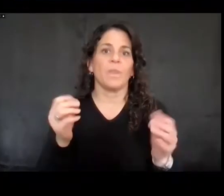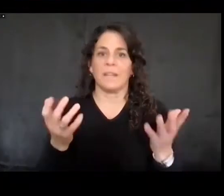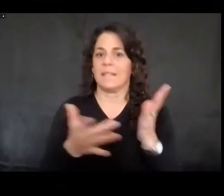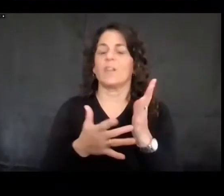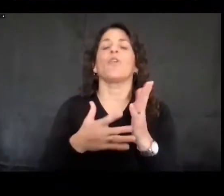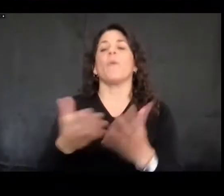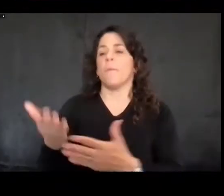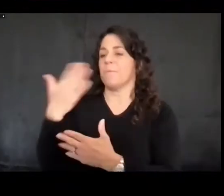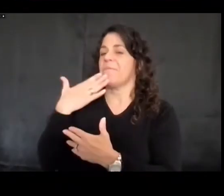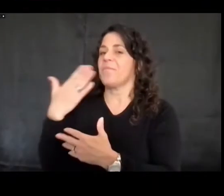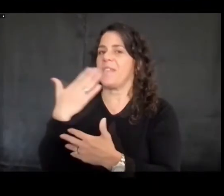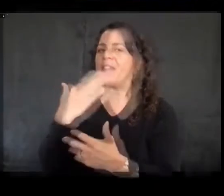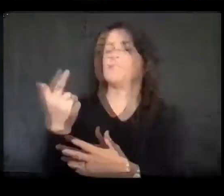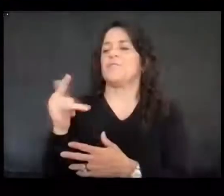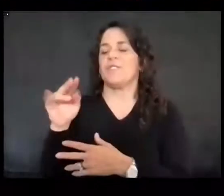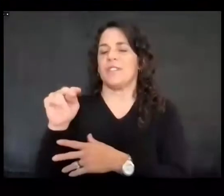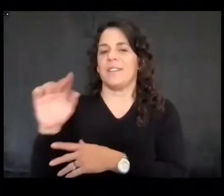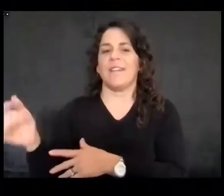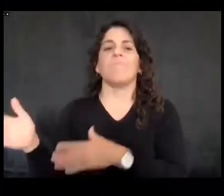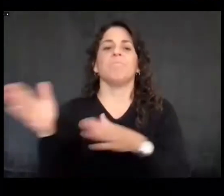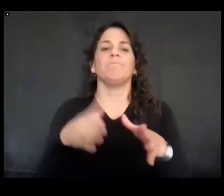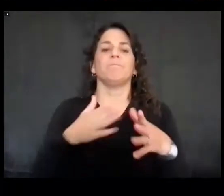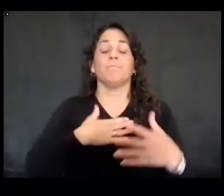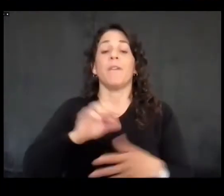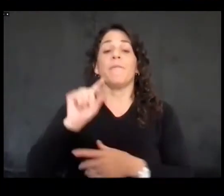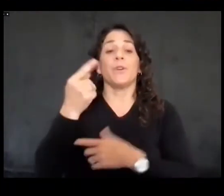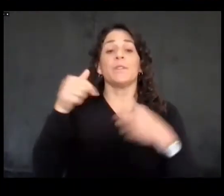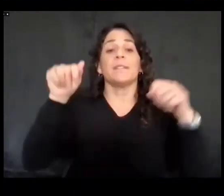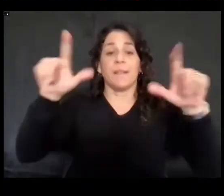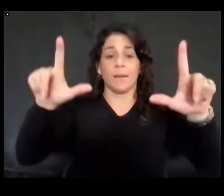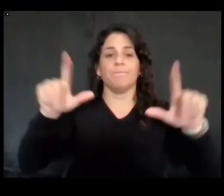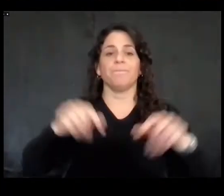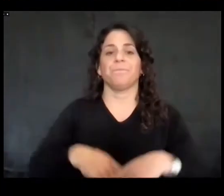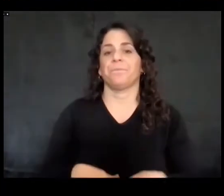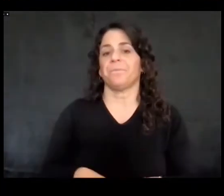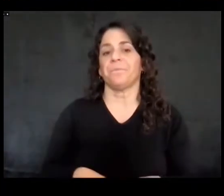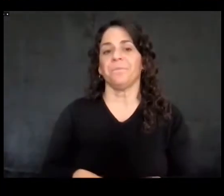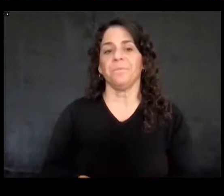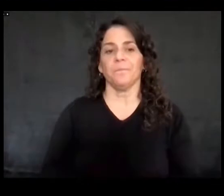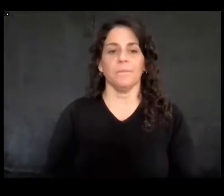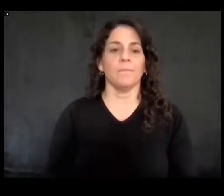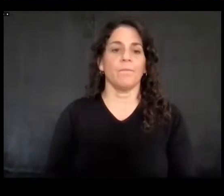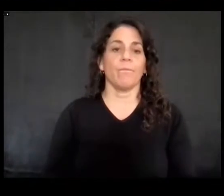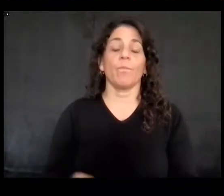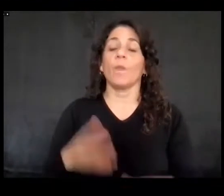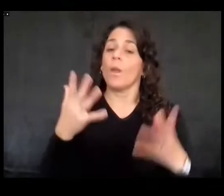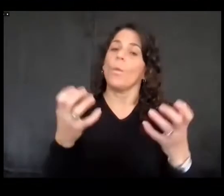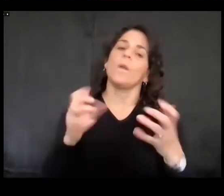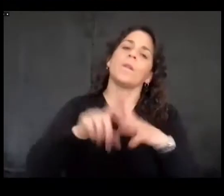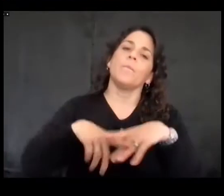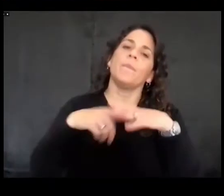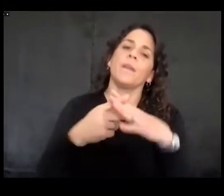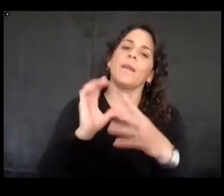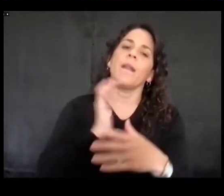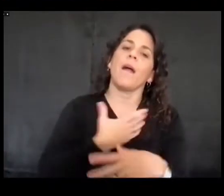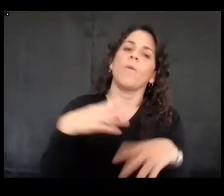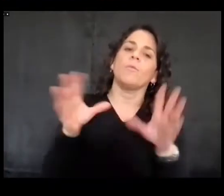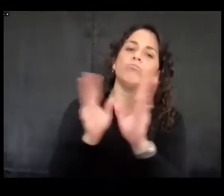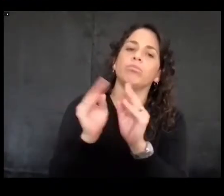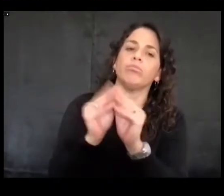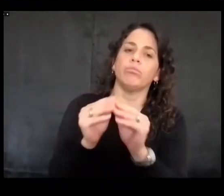gracias jeans por favor la primera proyección y quiero comenzar